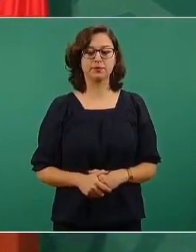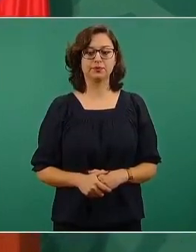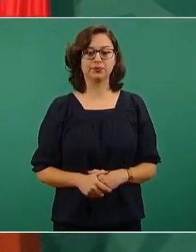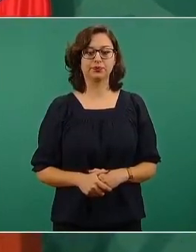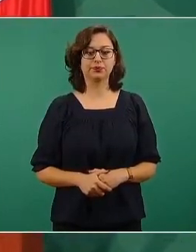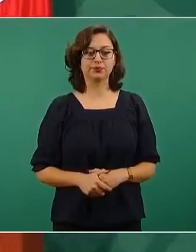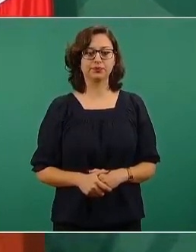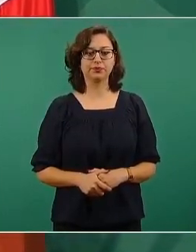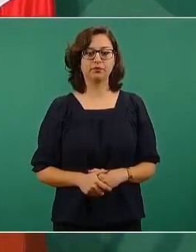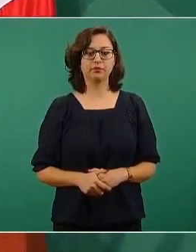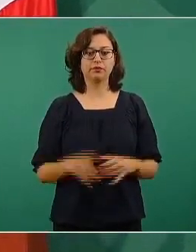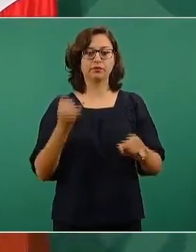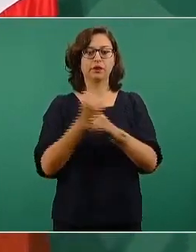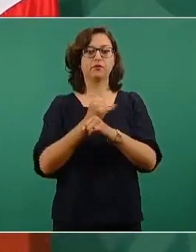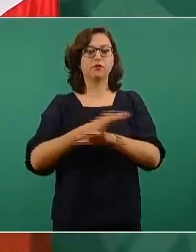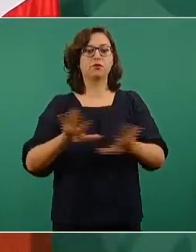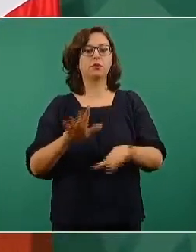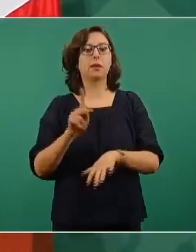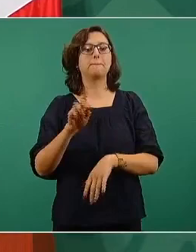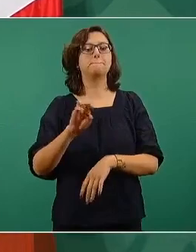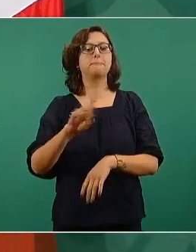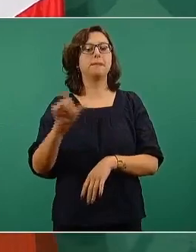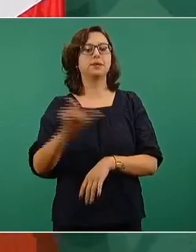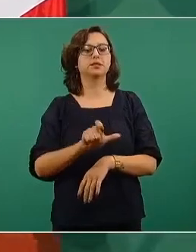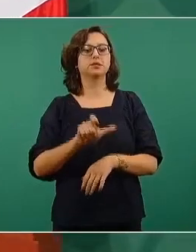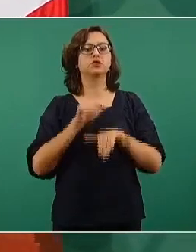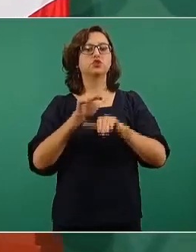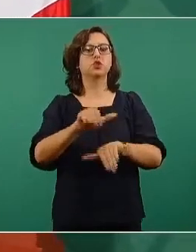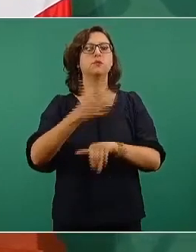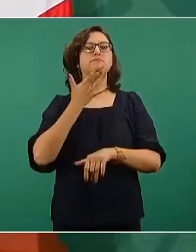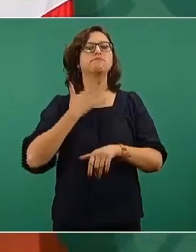El de Pemex, el de robo de combustible.